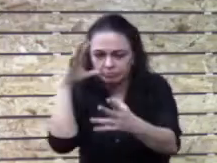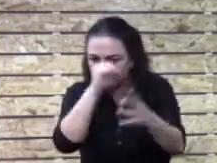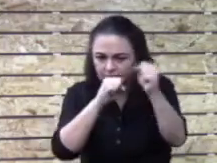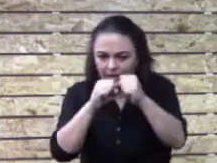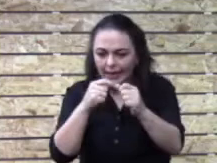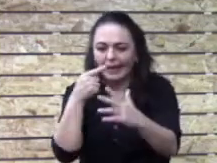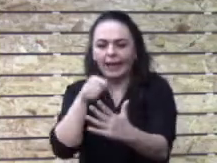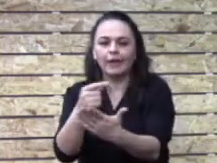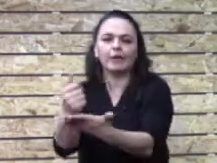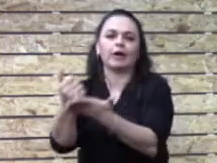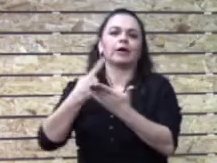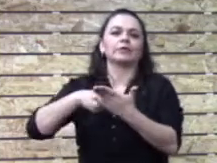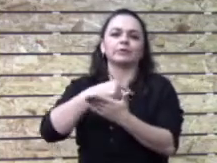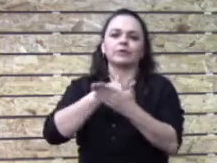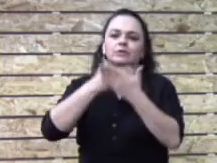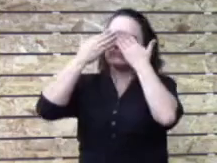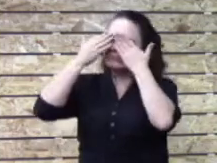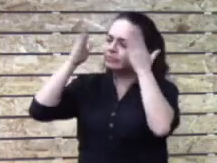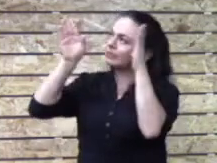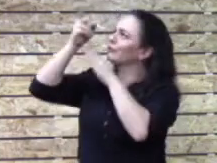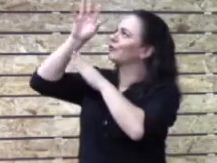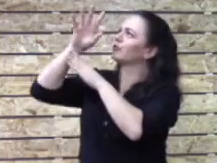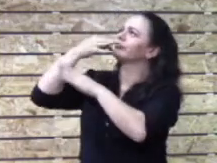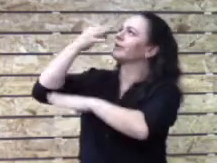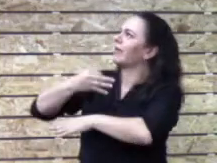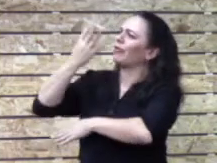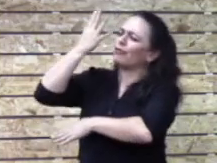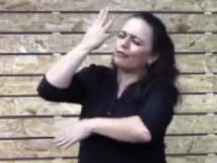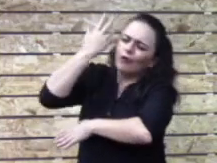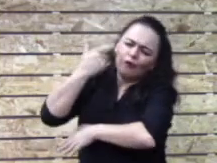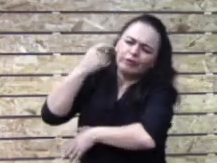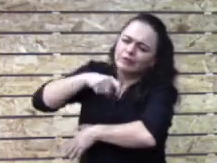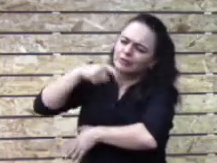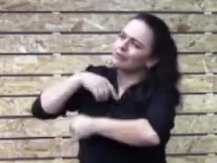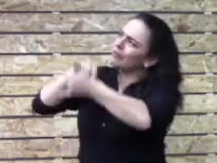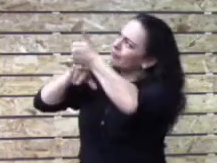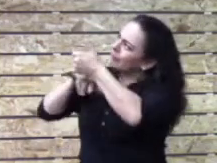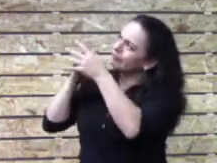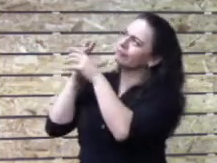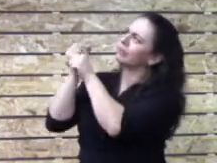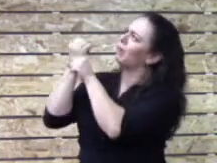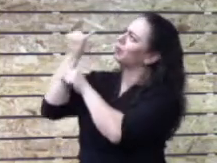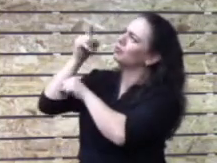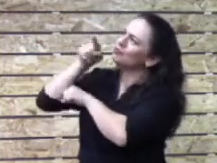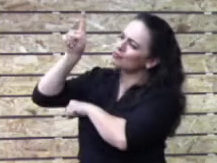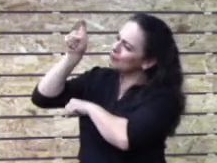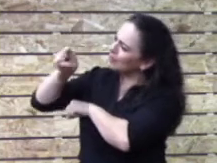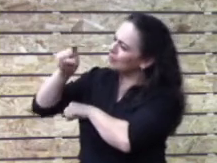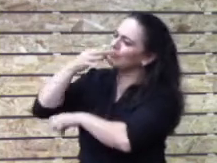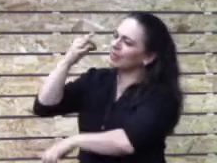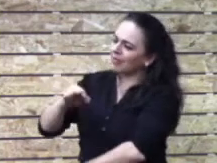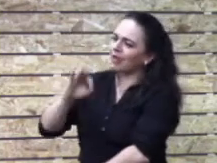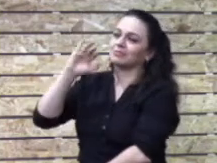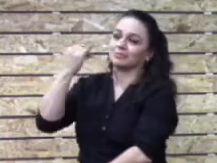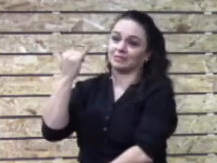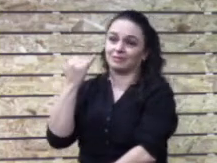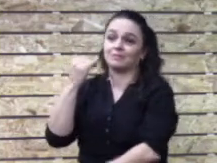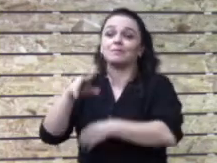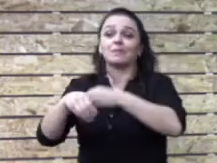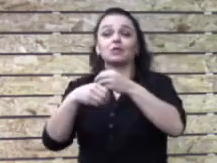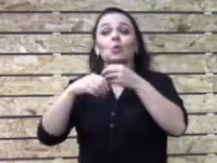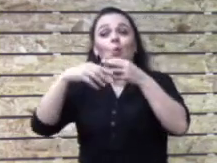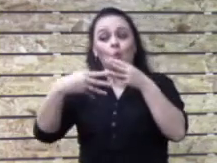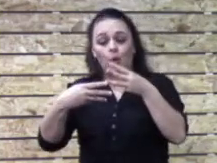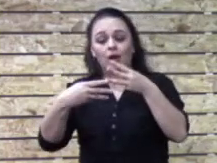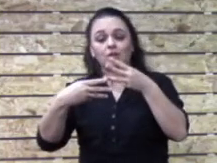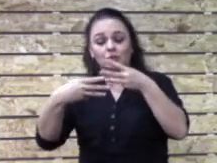Señor mirando nuestra fragilidad. En cuarto lugar, el verso número 16 tiene una promesa extraordinaria en